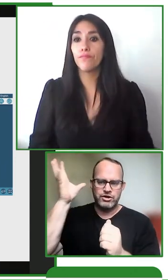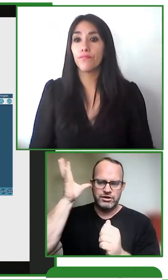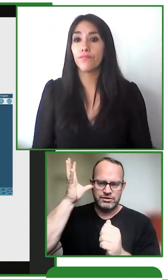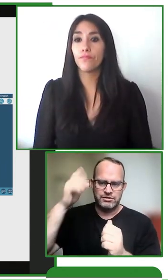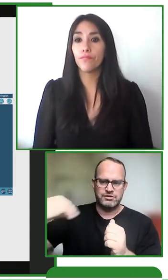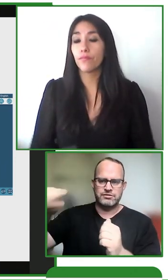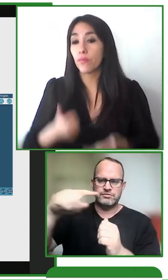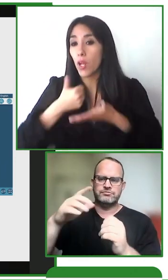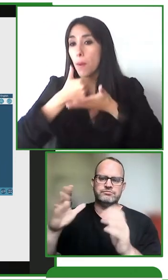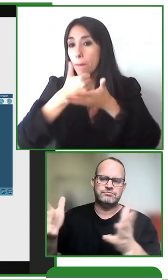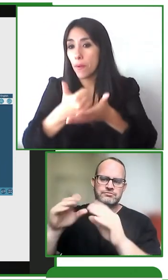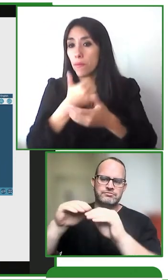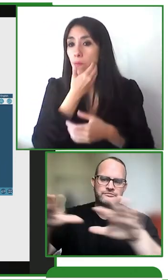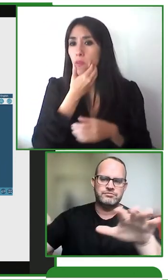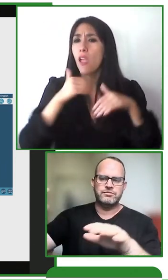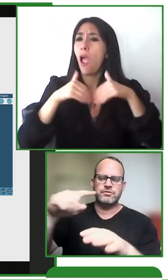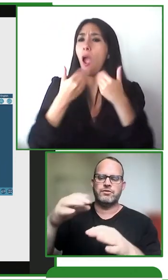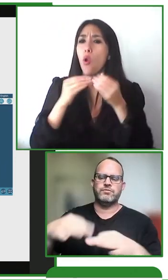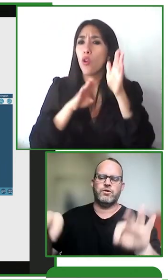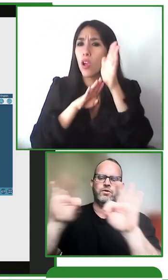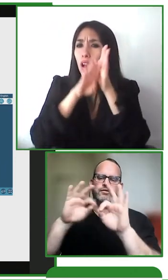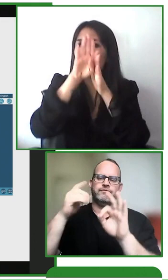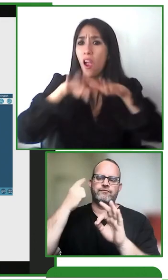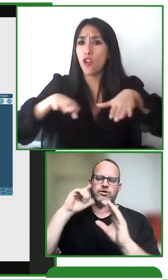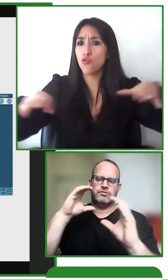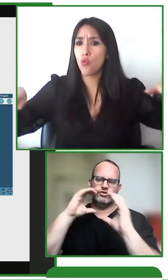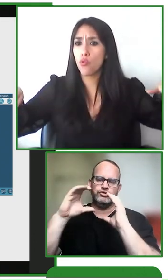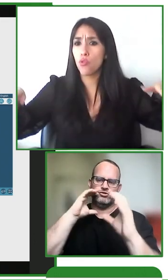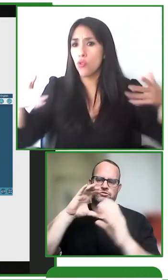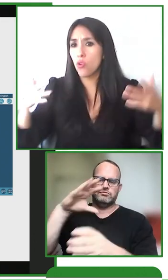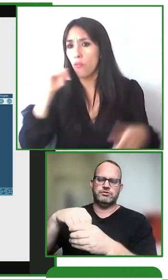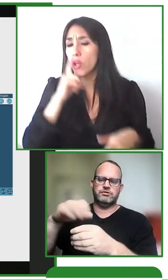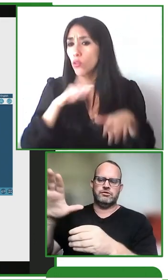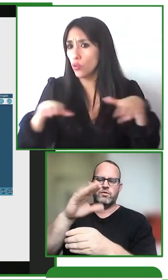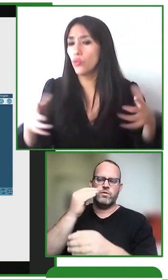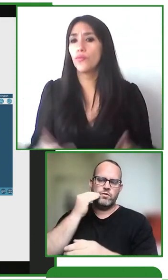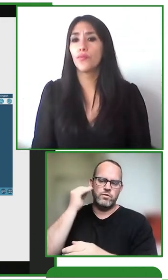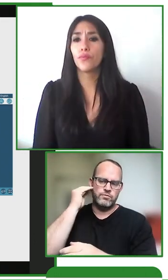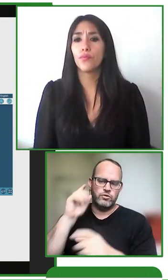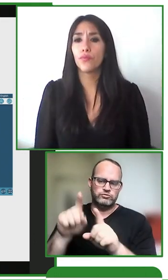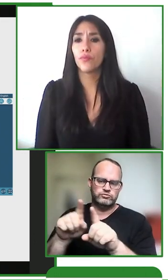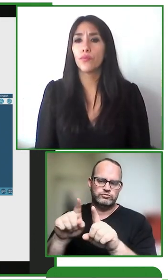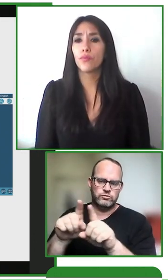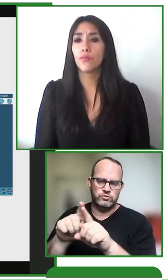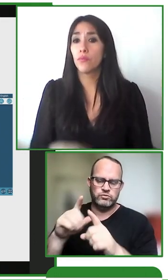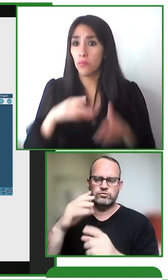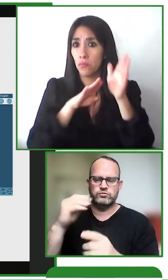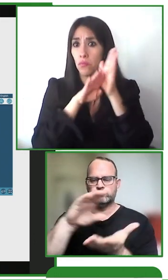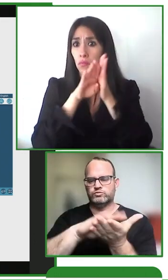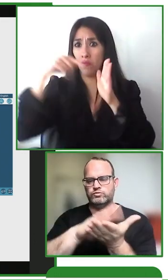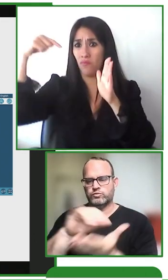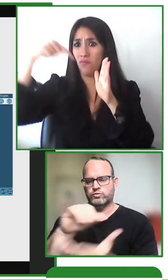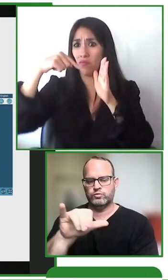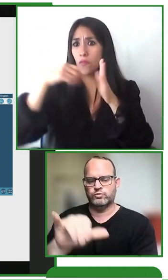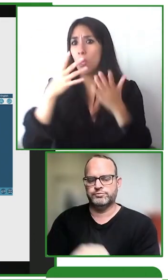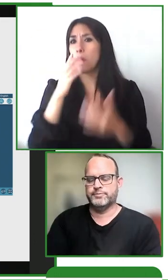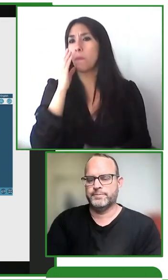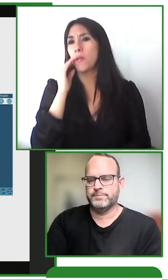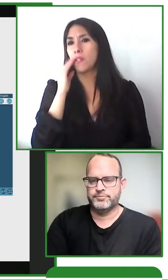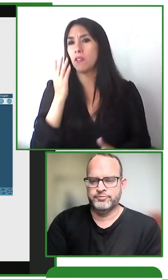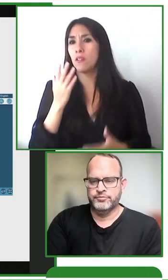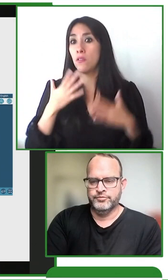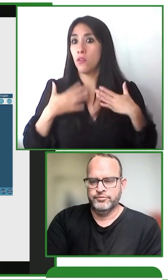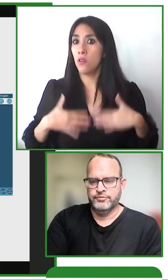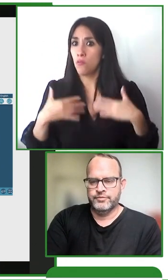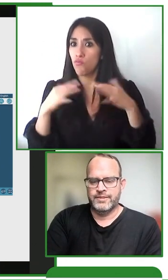de los niños y el desarrollo de su confianza y autoestima. Esta también funciona con familias para trabajar